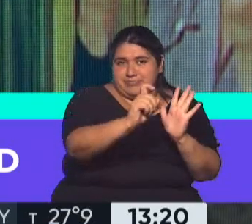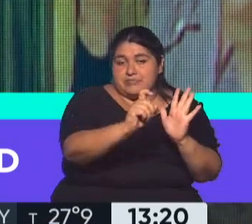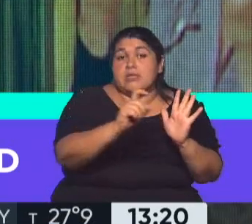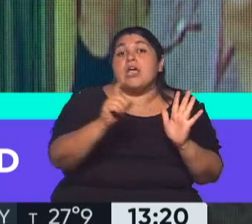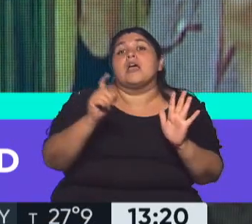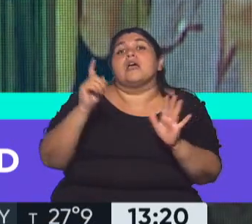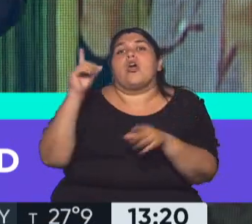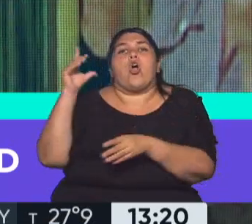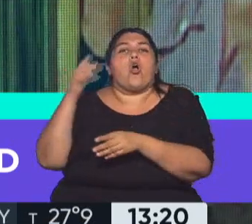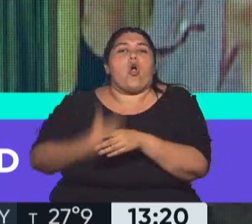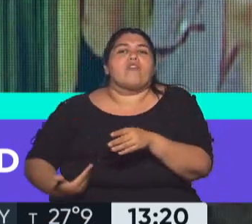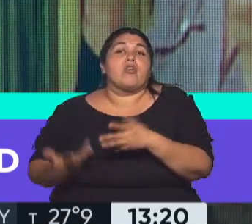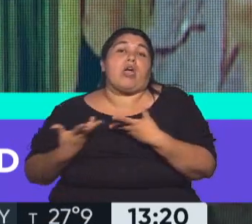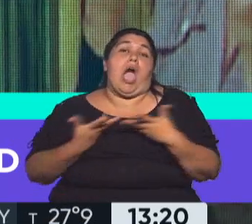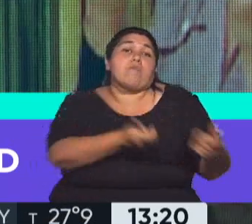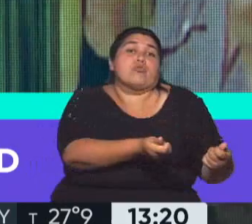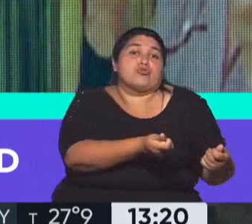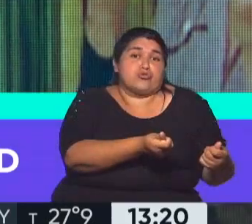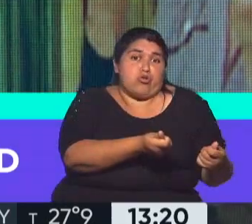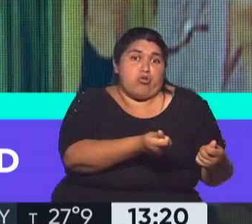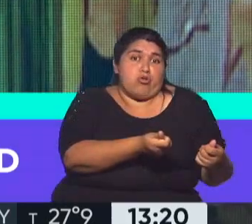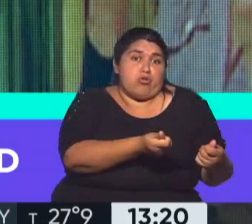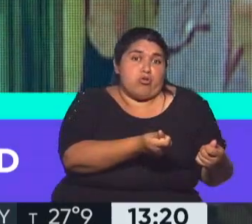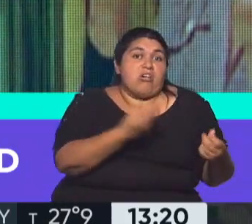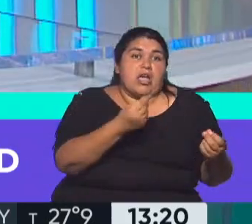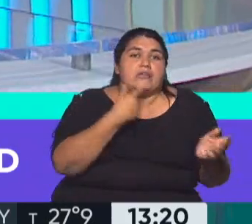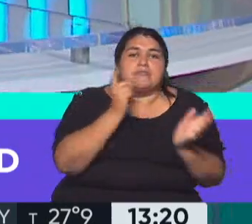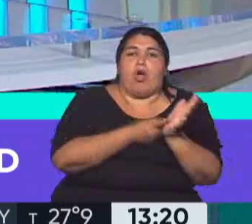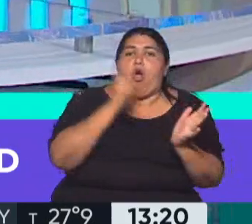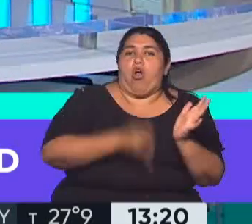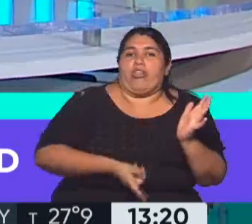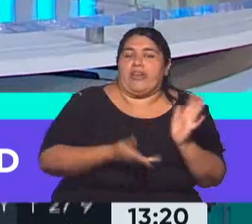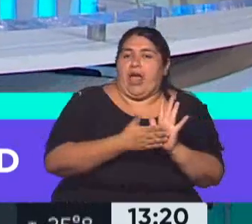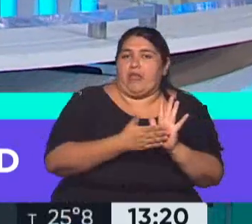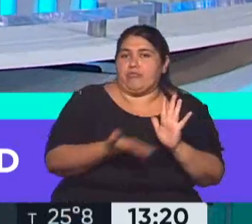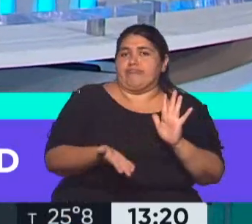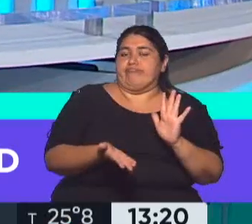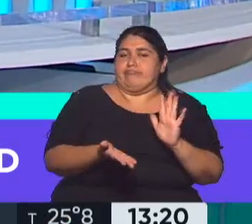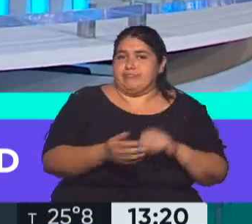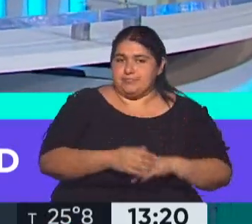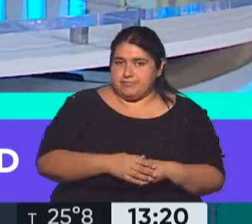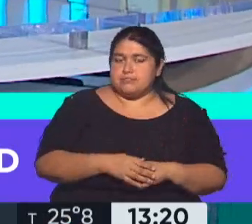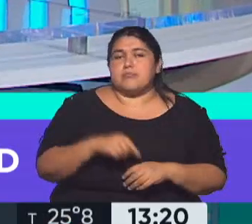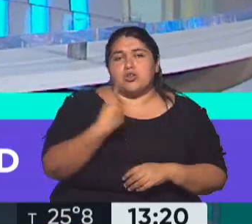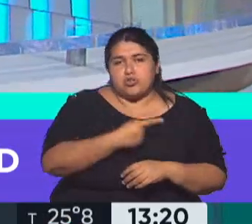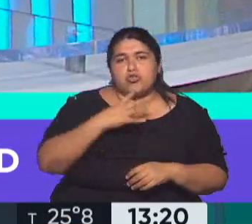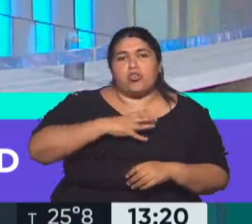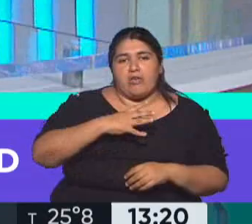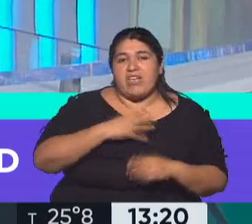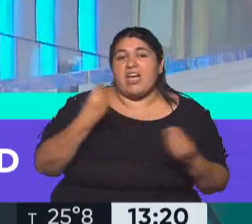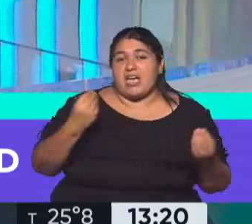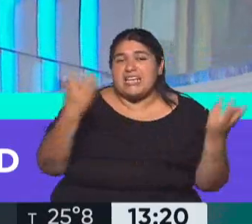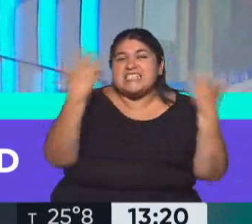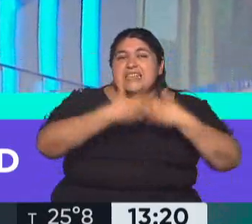Cubrió esa ilegalidad con una ilegalidad más grande, hacerlo por decreto. Lo que esto generó, Rulo, es que algo que todavía arrastramos, que es la desconfianza sobre el